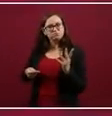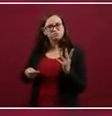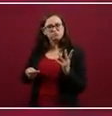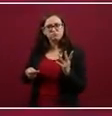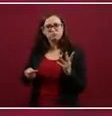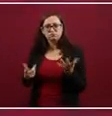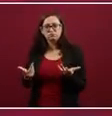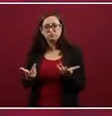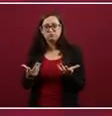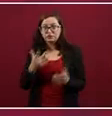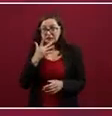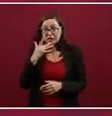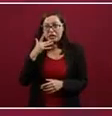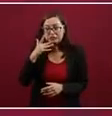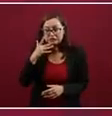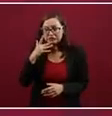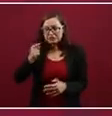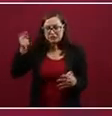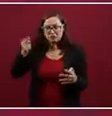Bueno, quitan el casi.